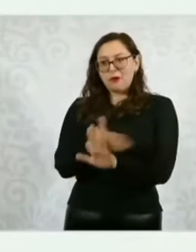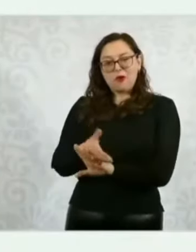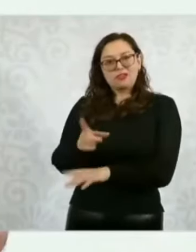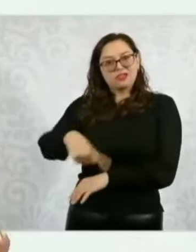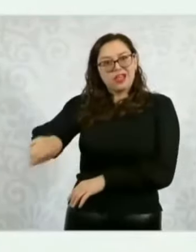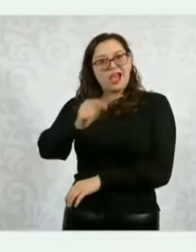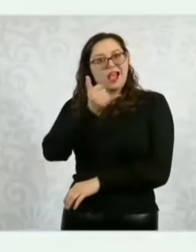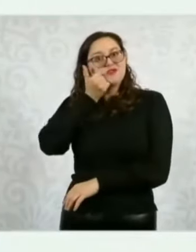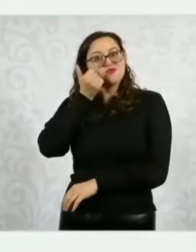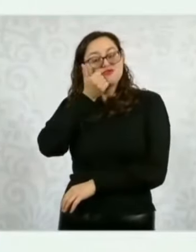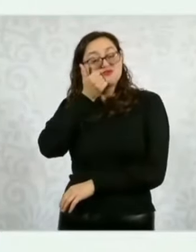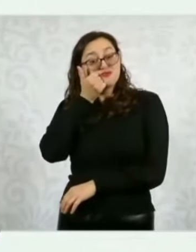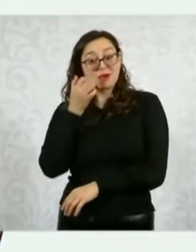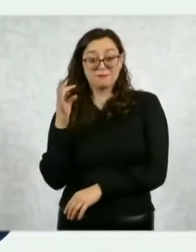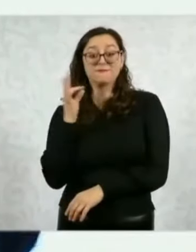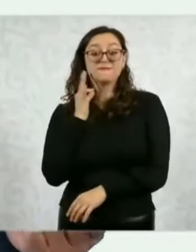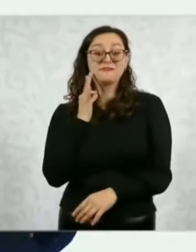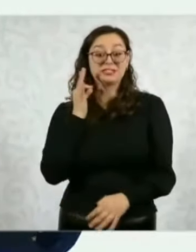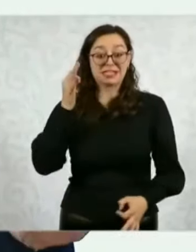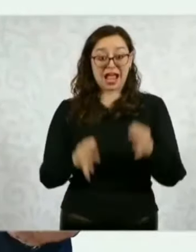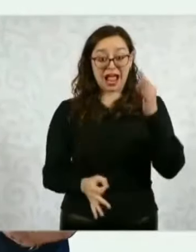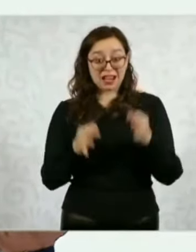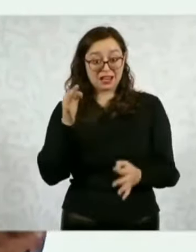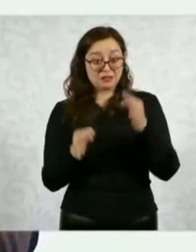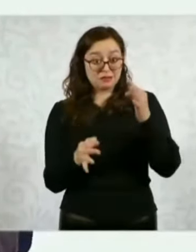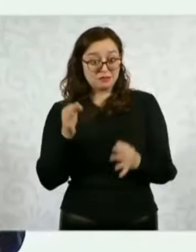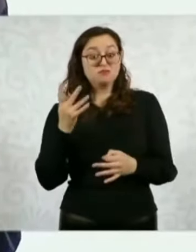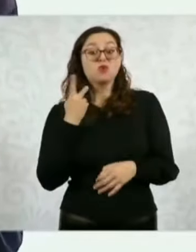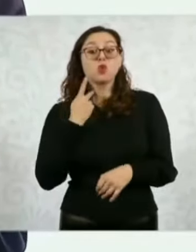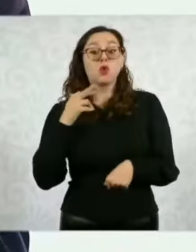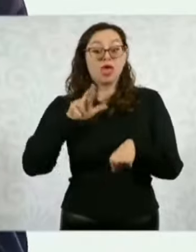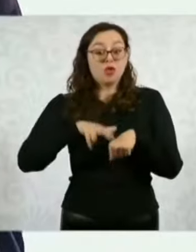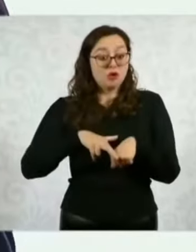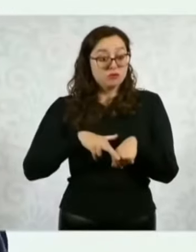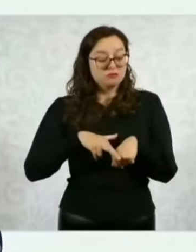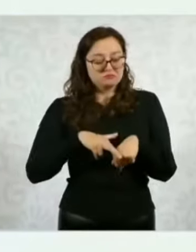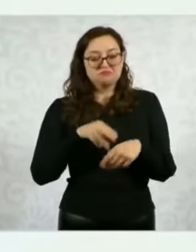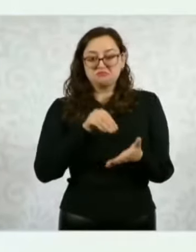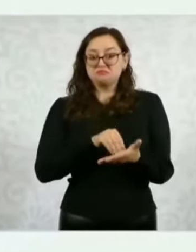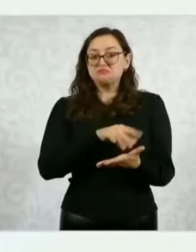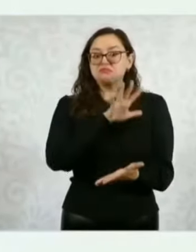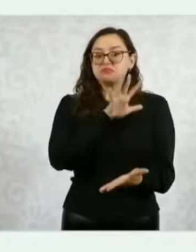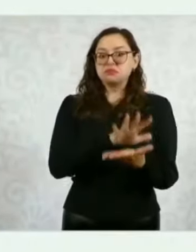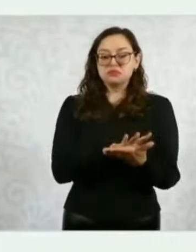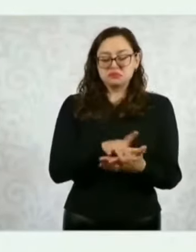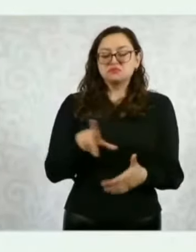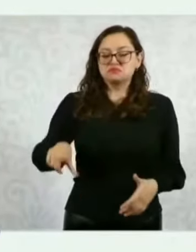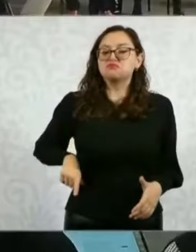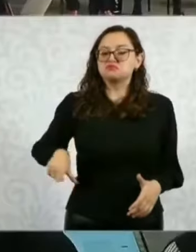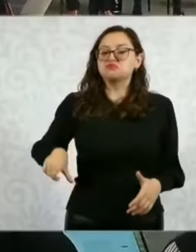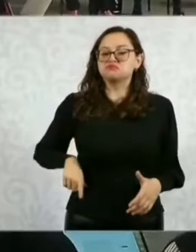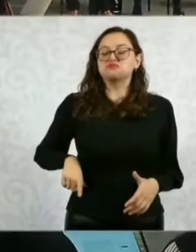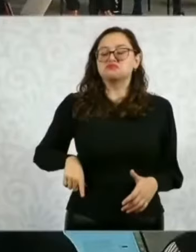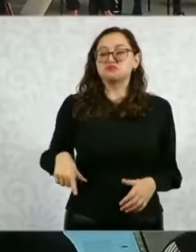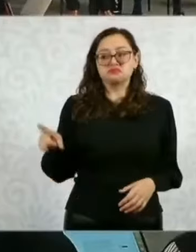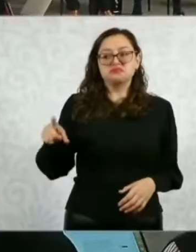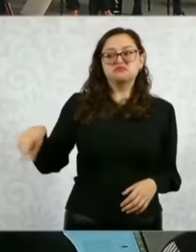del fiscal de entonces, del procurador. Y el gobierno lo sostuvo.